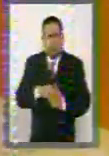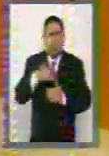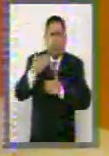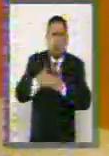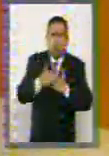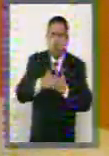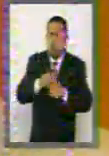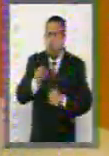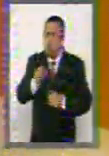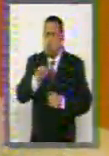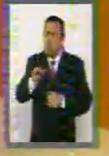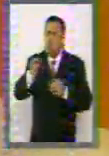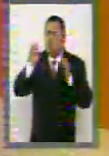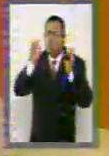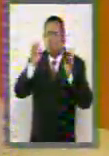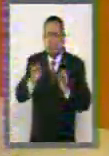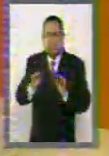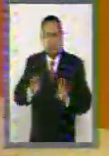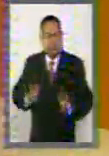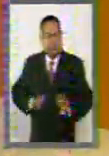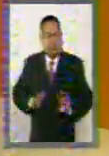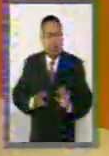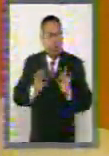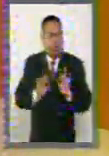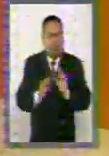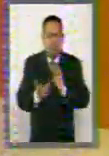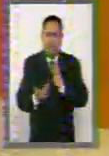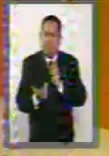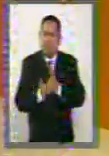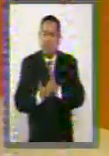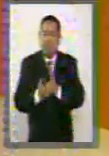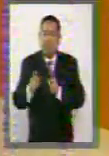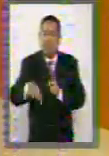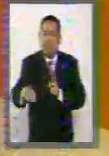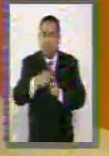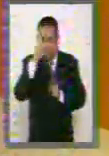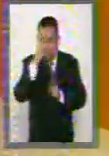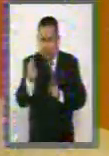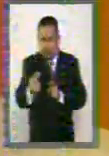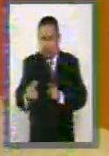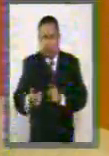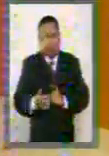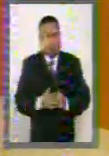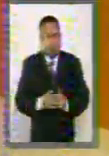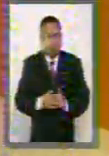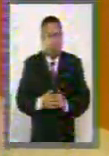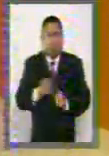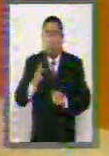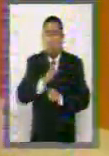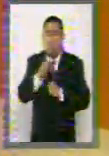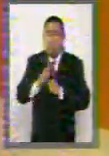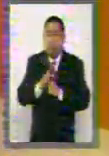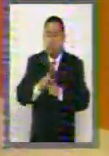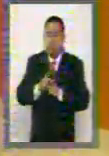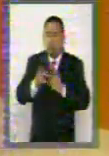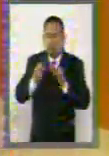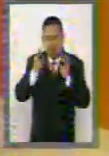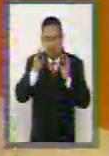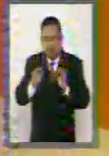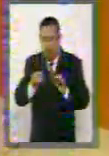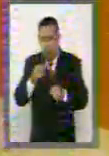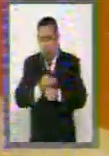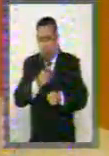corte acorde a lo que México necesita, un país sumido en